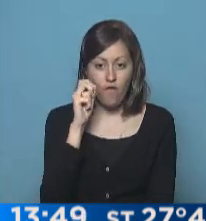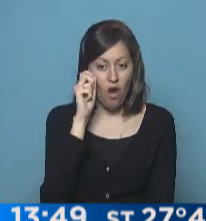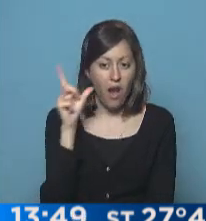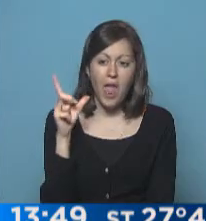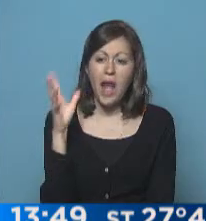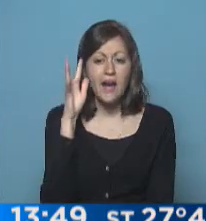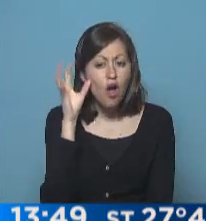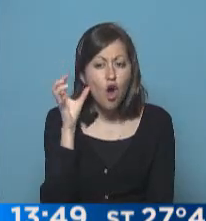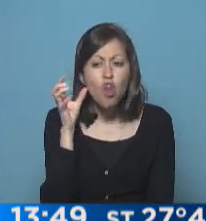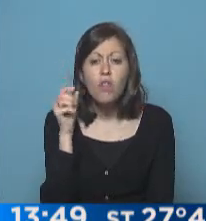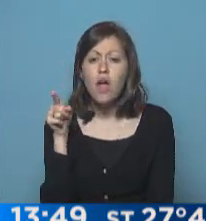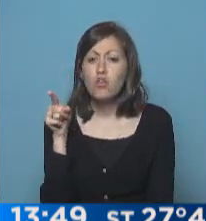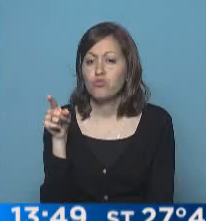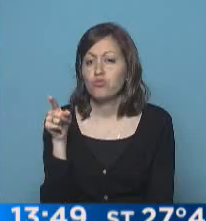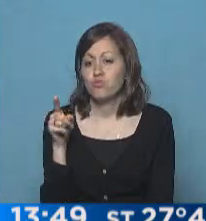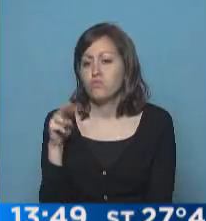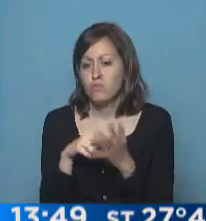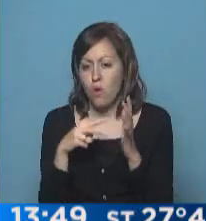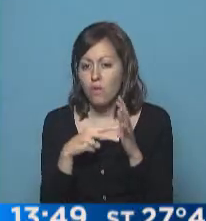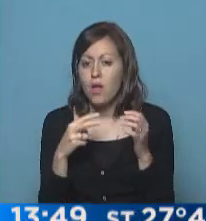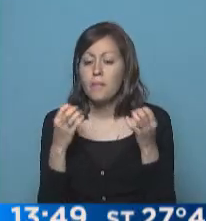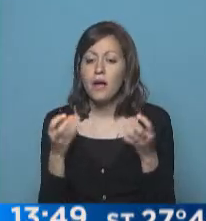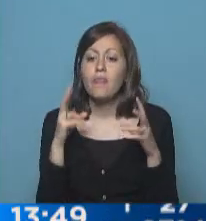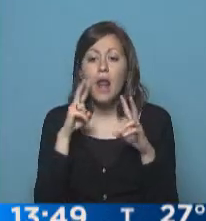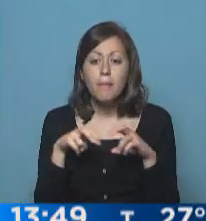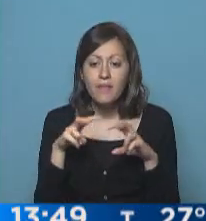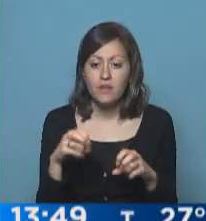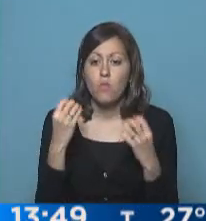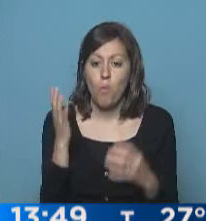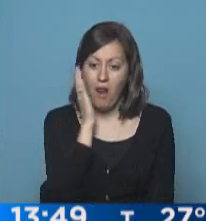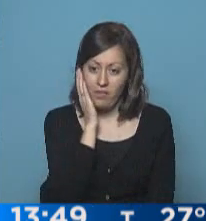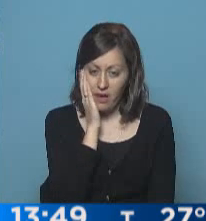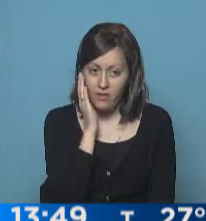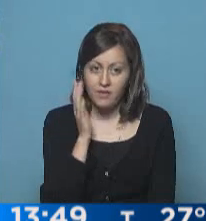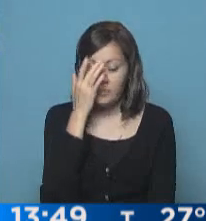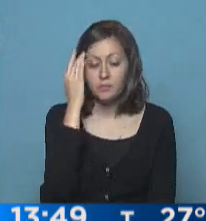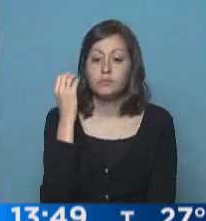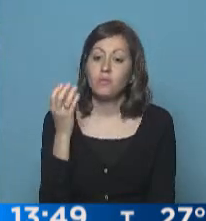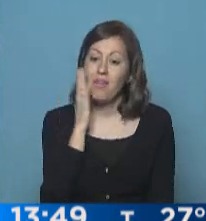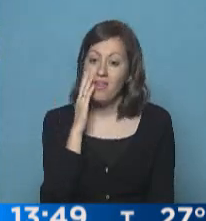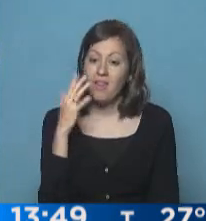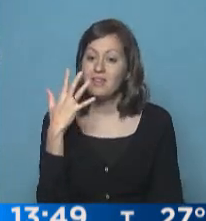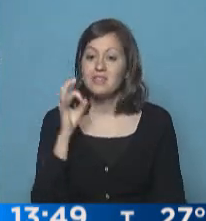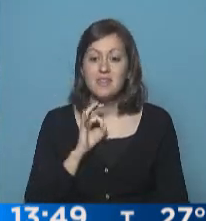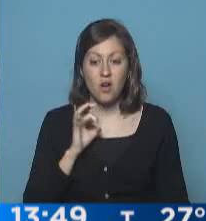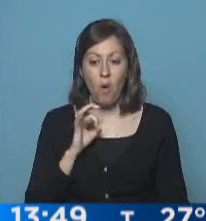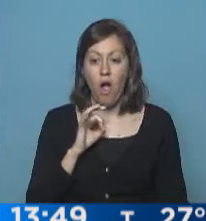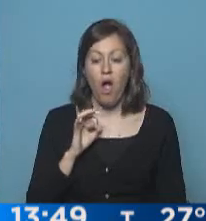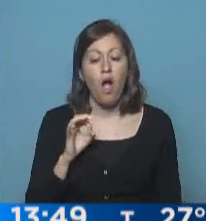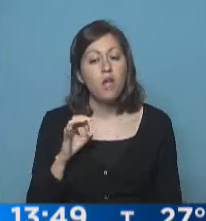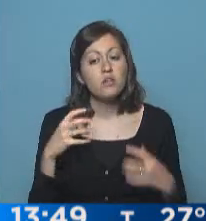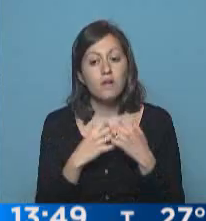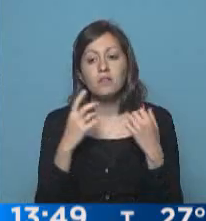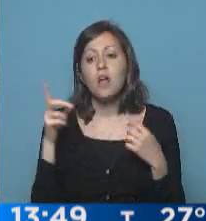caso de Matías y cómo se encuentra la investigación buenas tardes buenas tardes Roberto se cumplen 5 años de la muerte de Matías